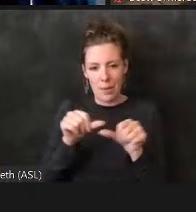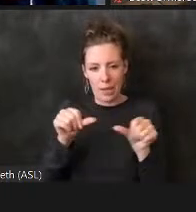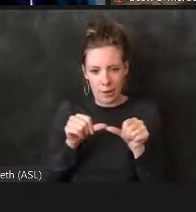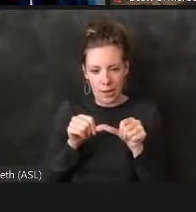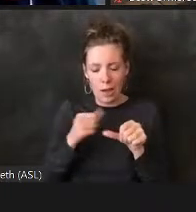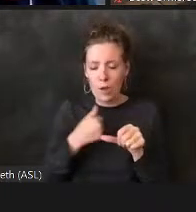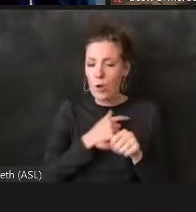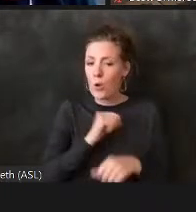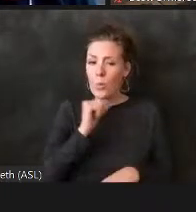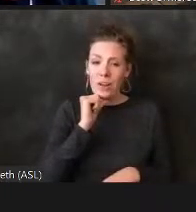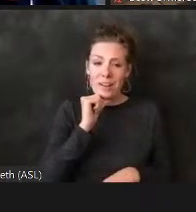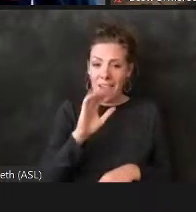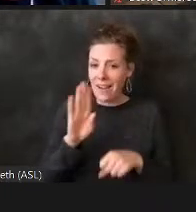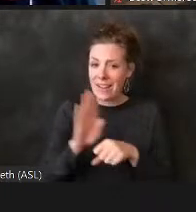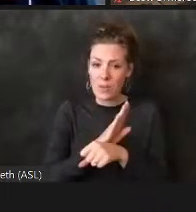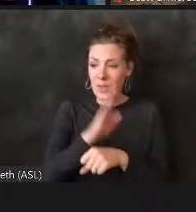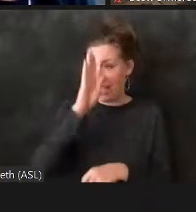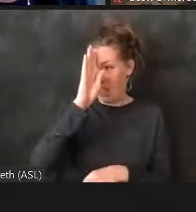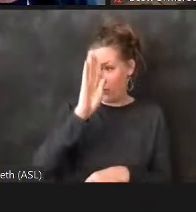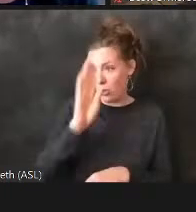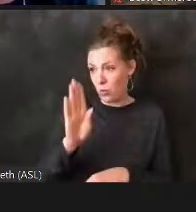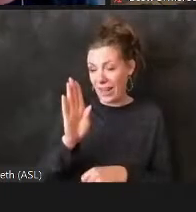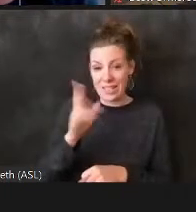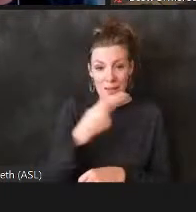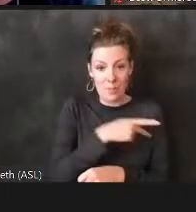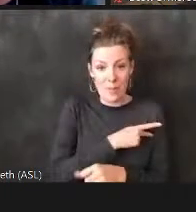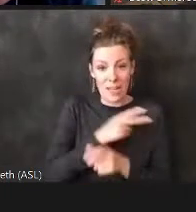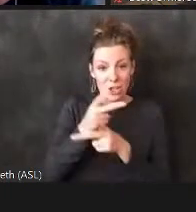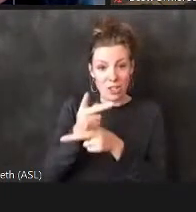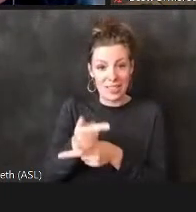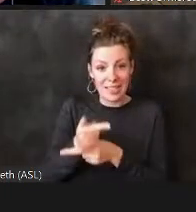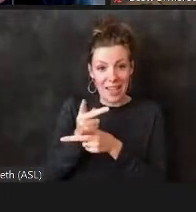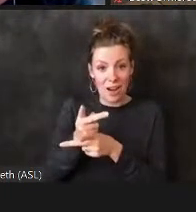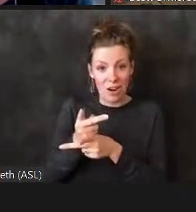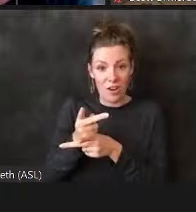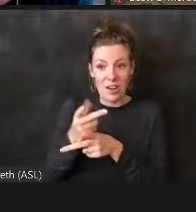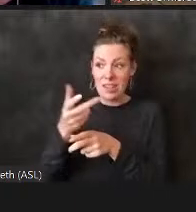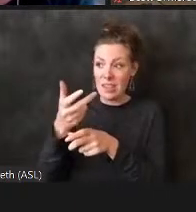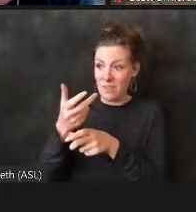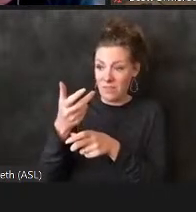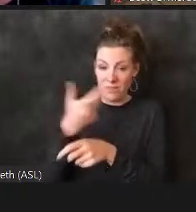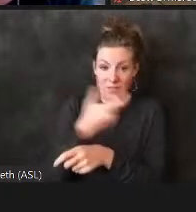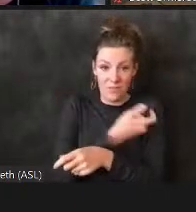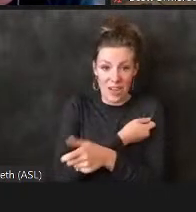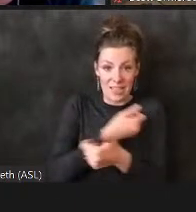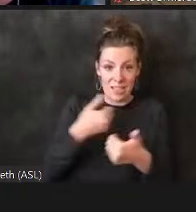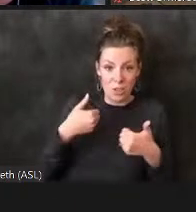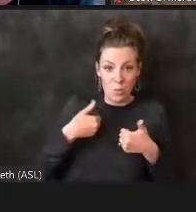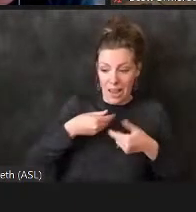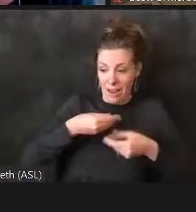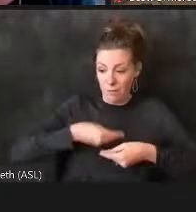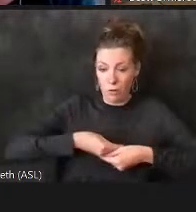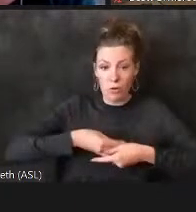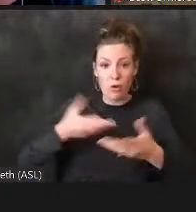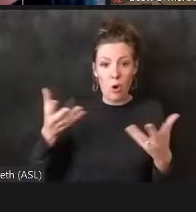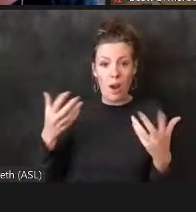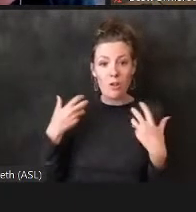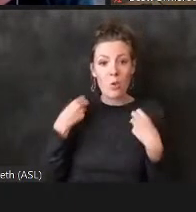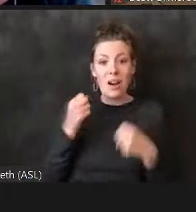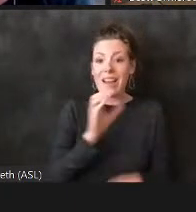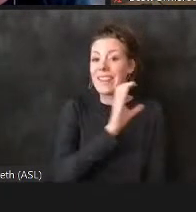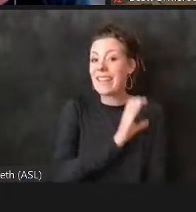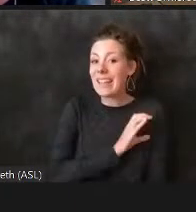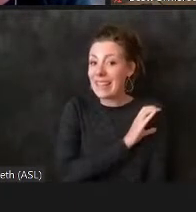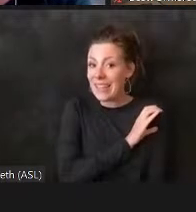facilitando. No estamos en negocio de cuidar directamente al paciente. Los vacunas que vienen a